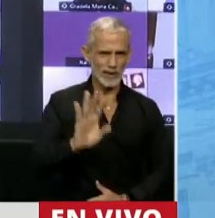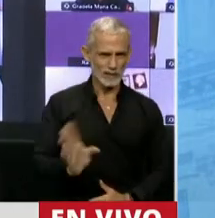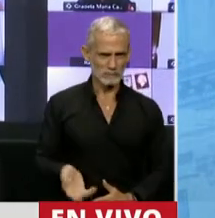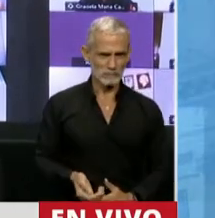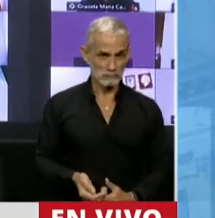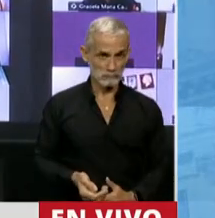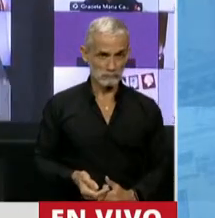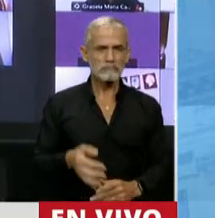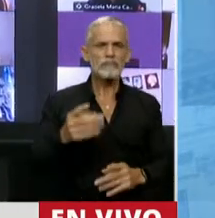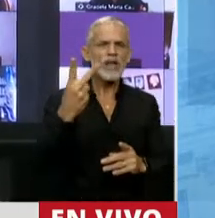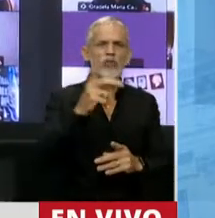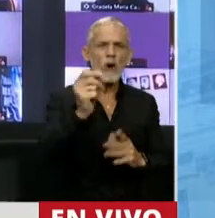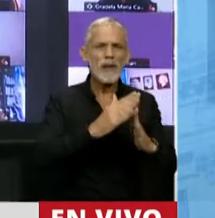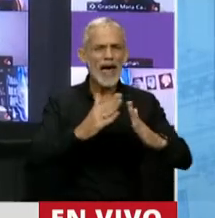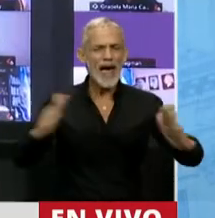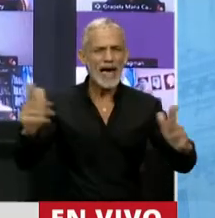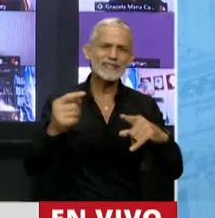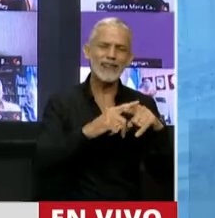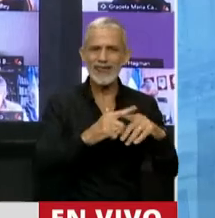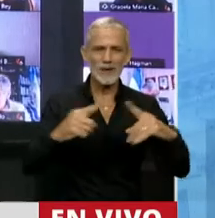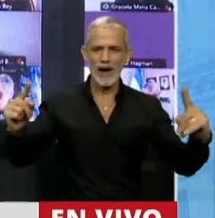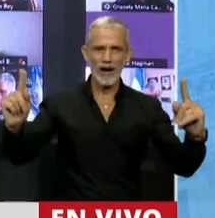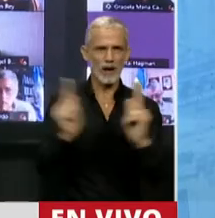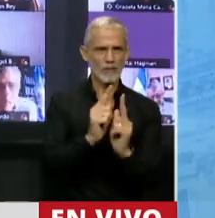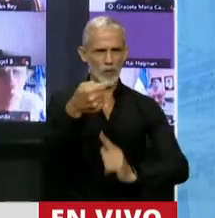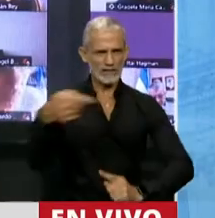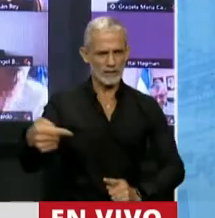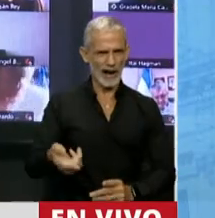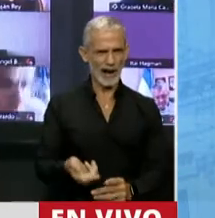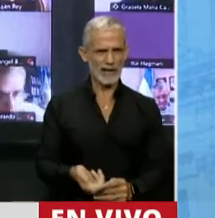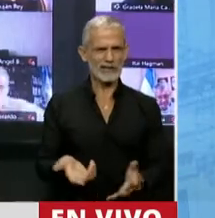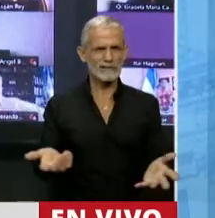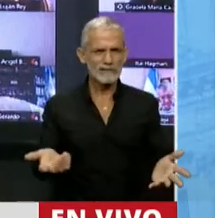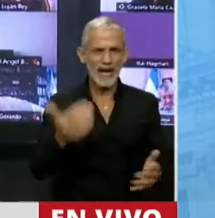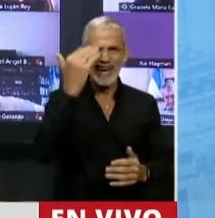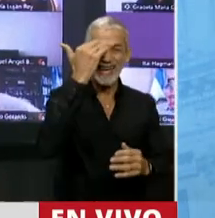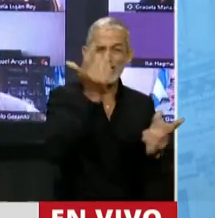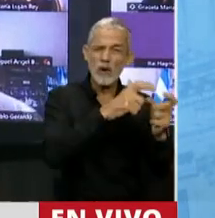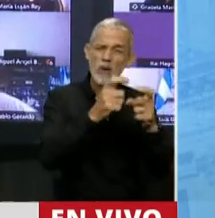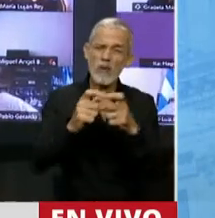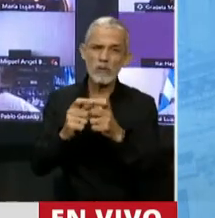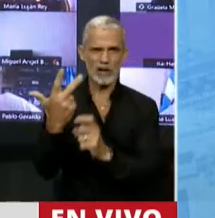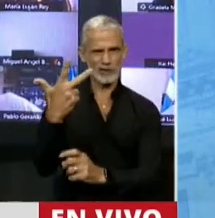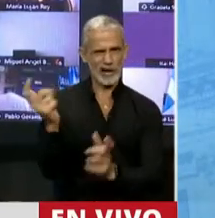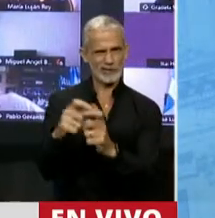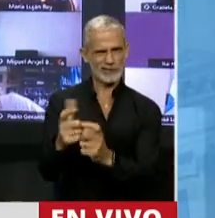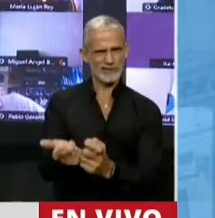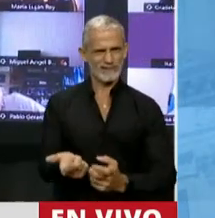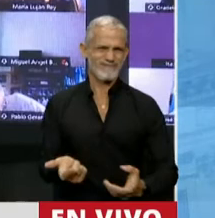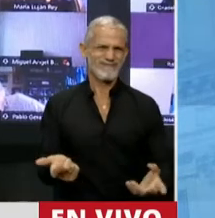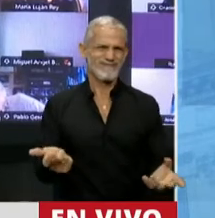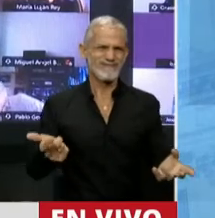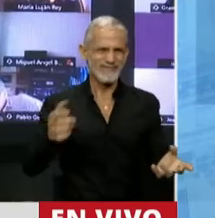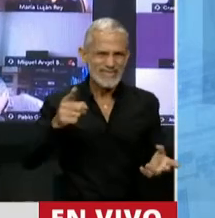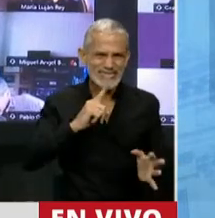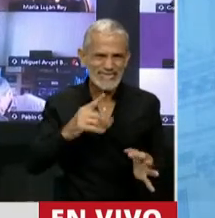Queremos pasar de 2 meses de debate a una semana y de 15 sesiones a 3 sesiones. Me parece